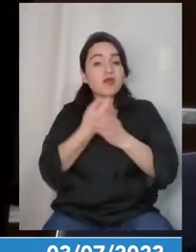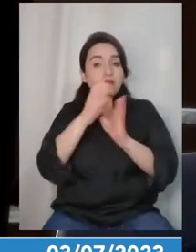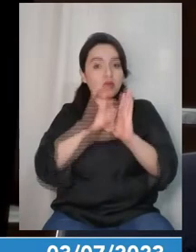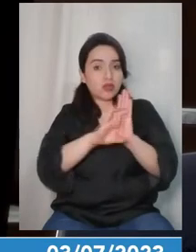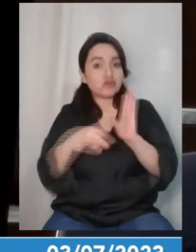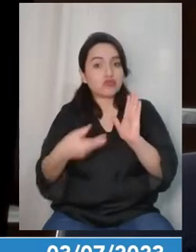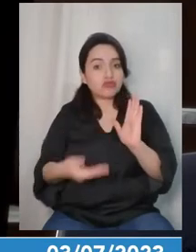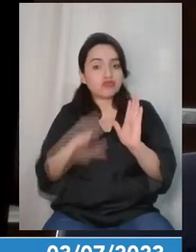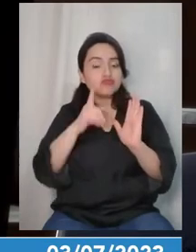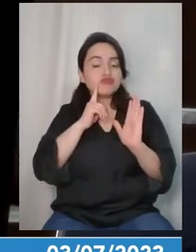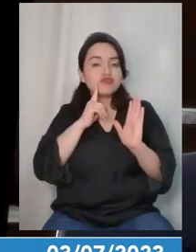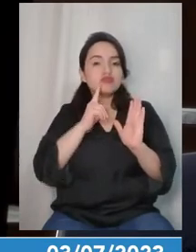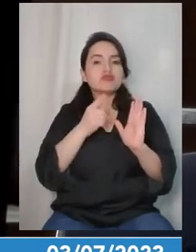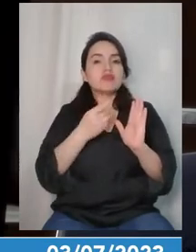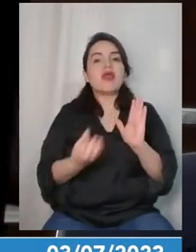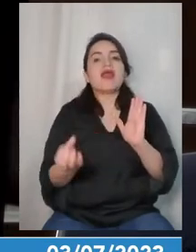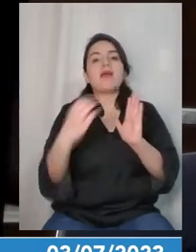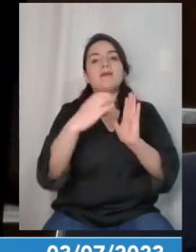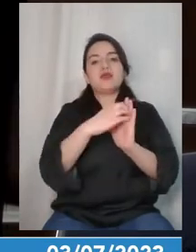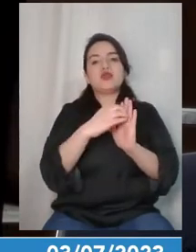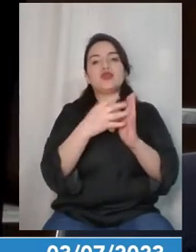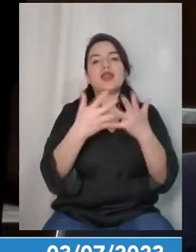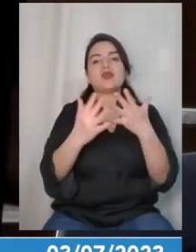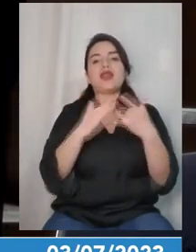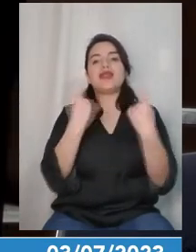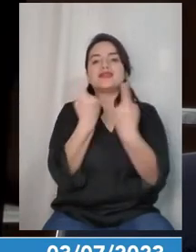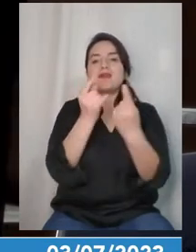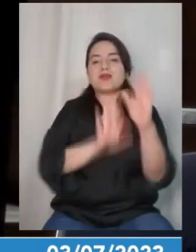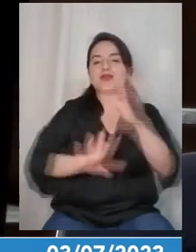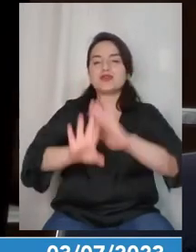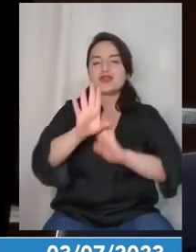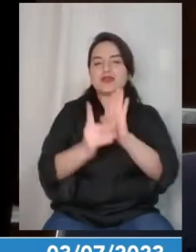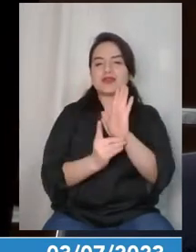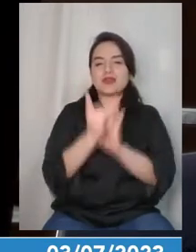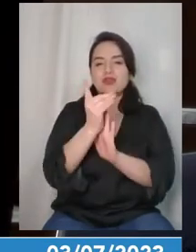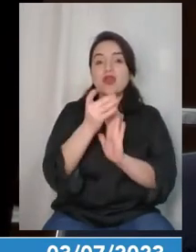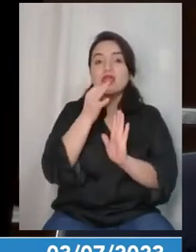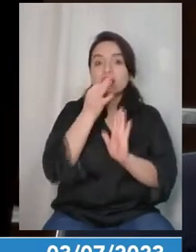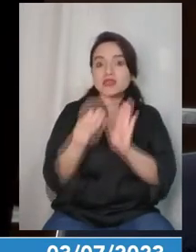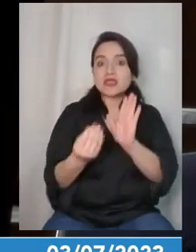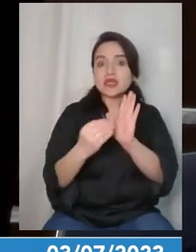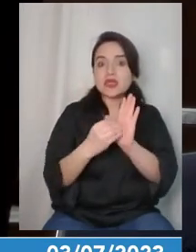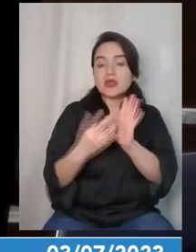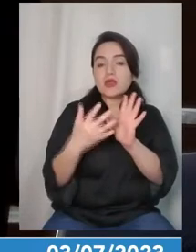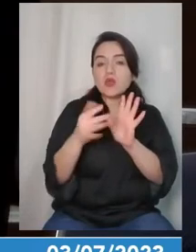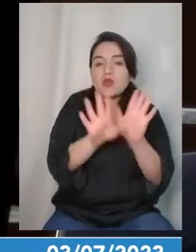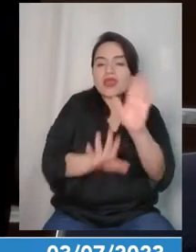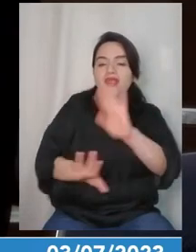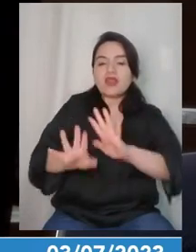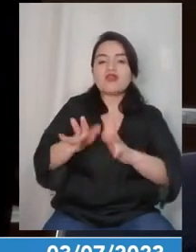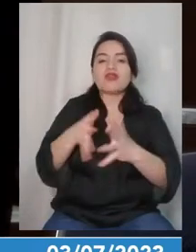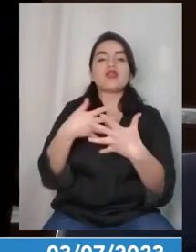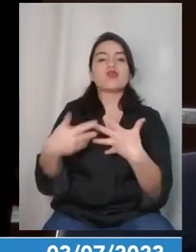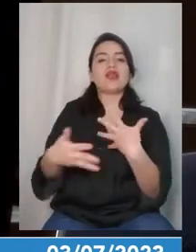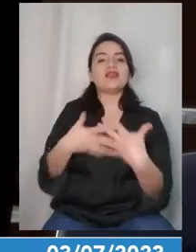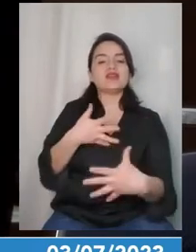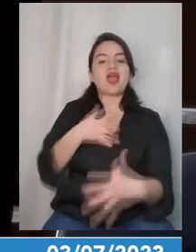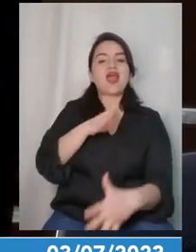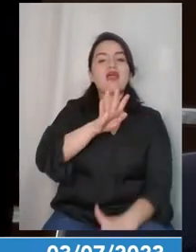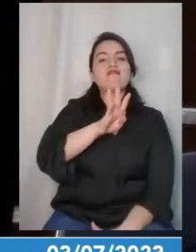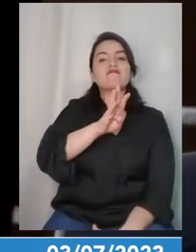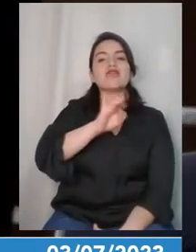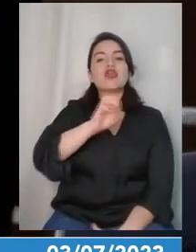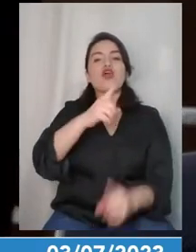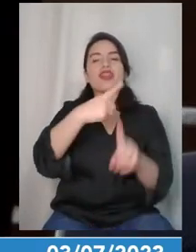ambiente, sostenibilidad y desarrollo, hay una mención al cuidado a la naturaleza y la biodiversidad. Sin embargo,